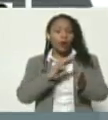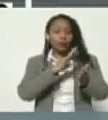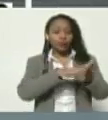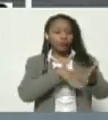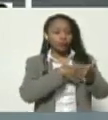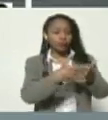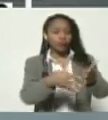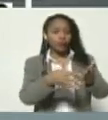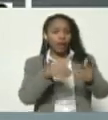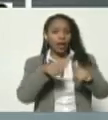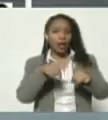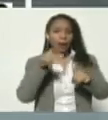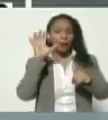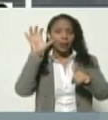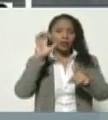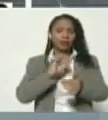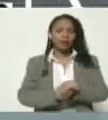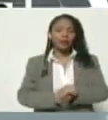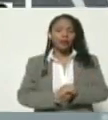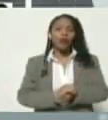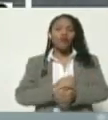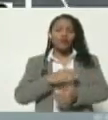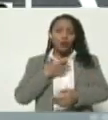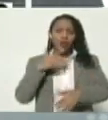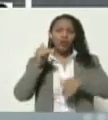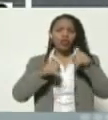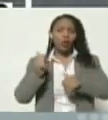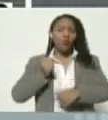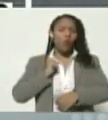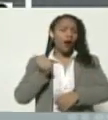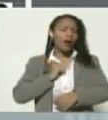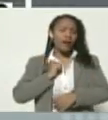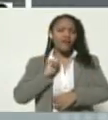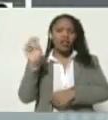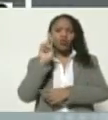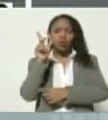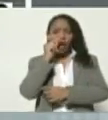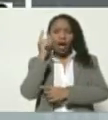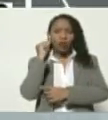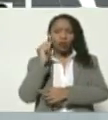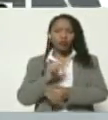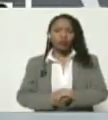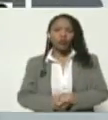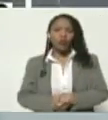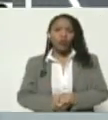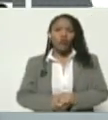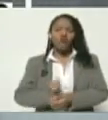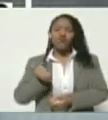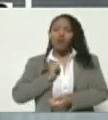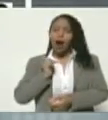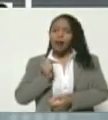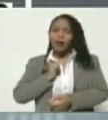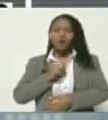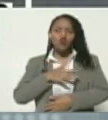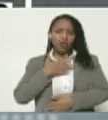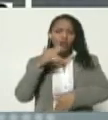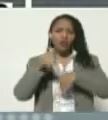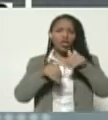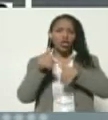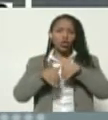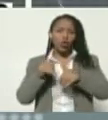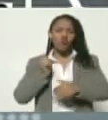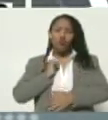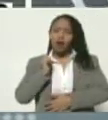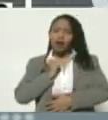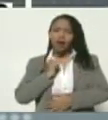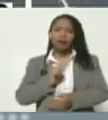del país. Puede votar cualquier venezolano, cualquiera venezolana. Cualquiera puede votar.